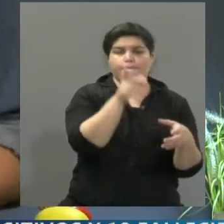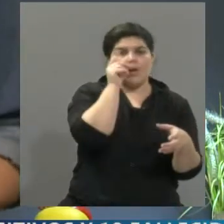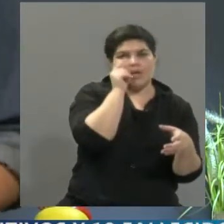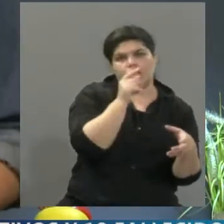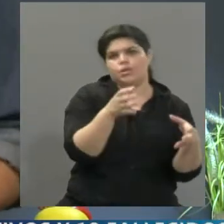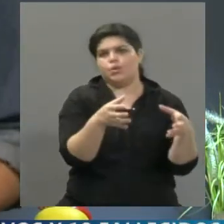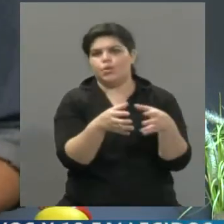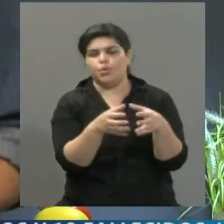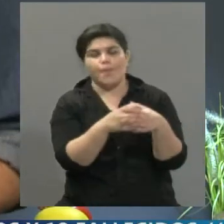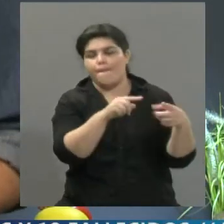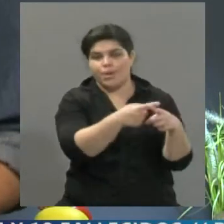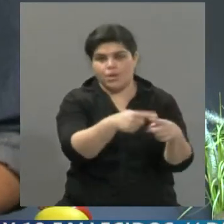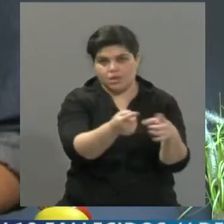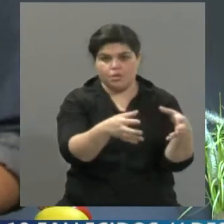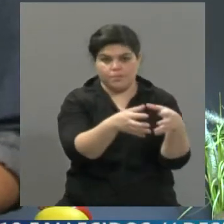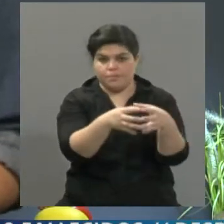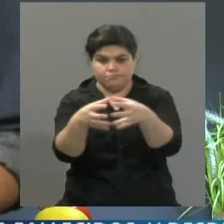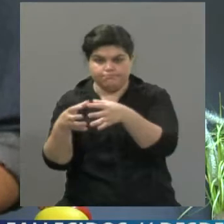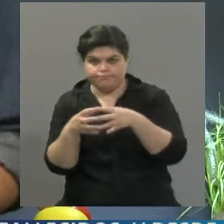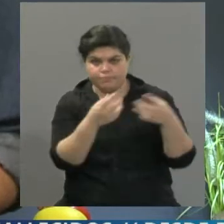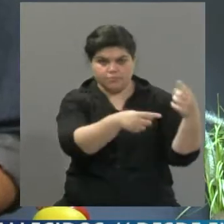medio ambiente. ¿Usted le cree? Sí.